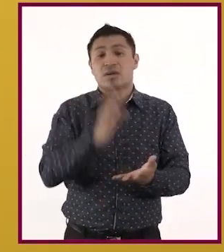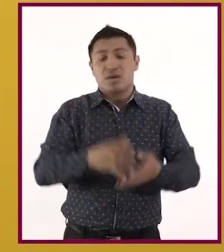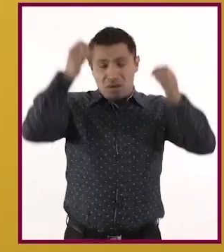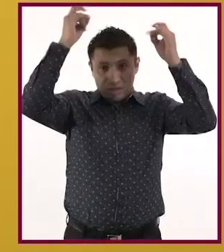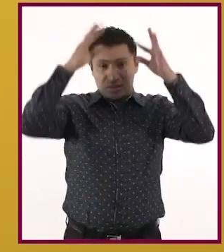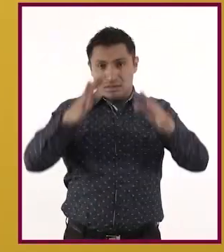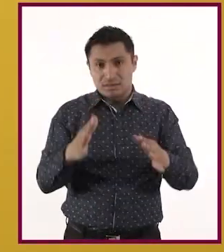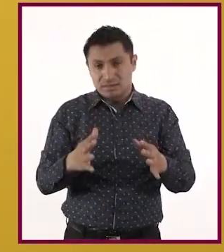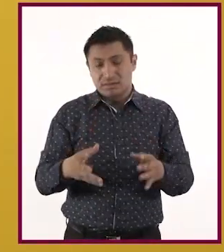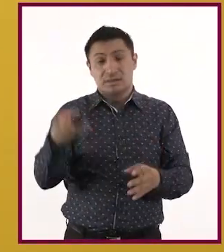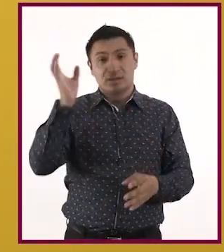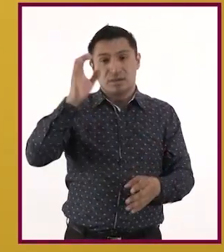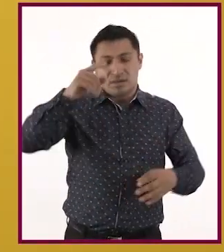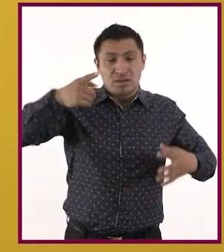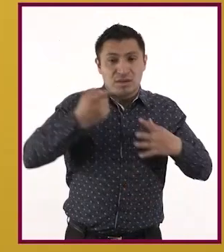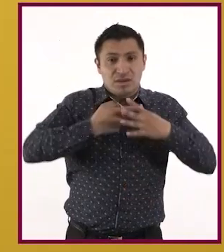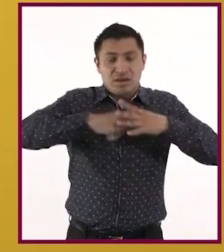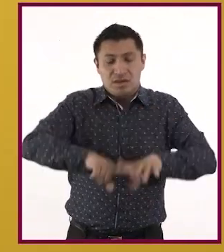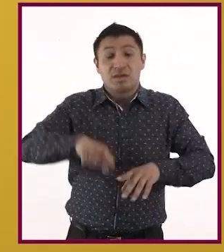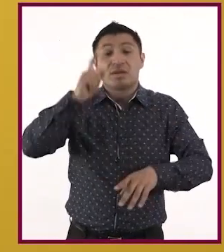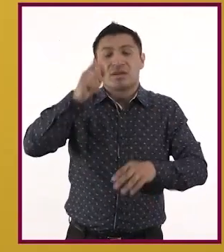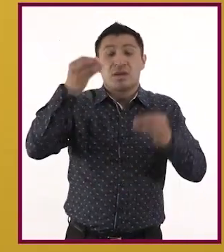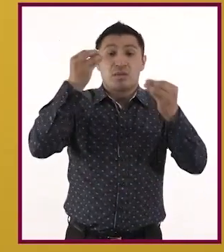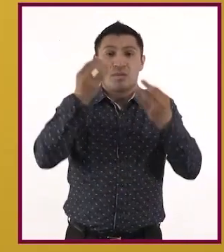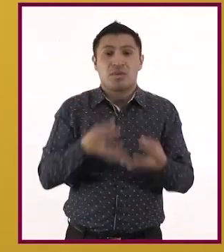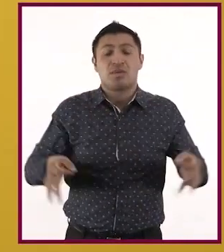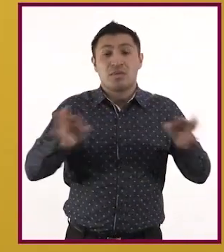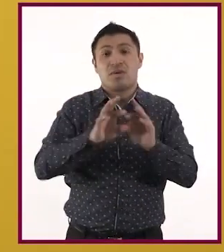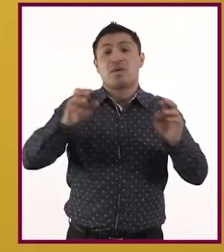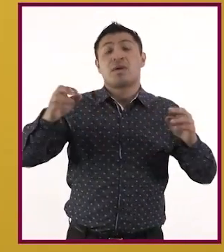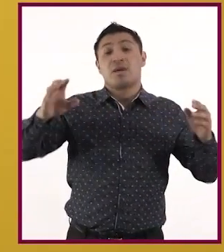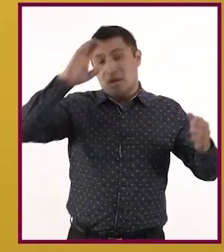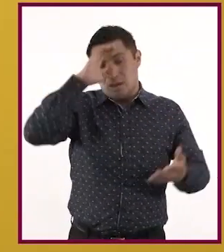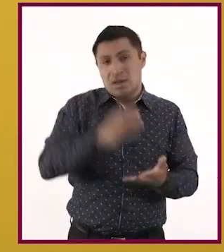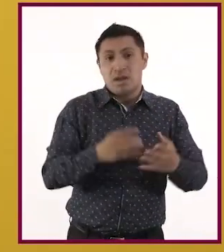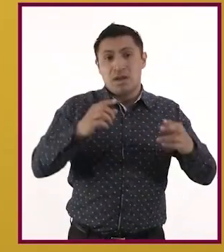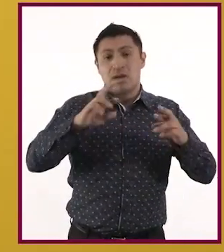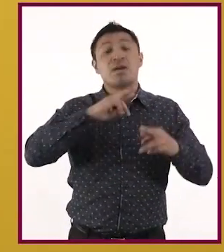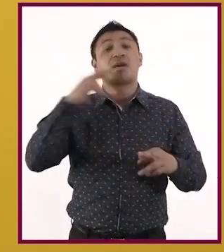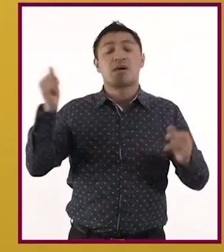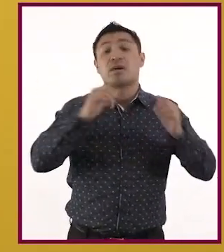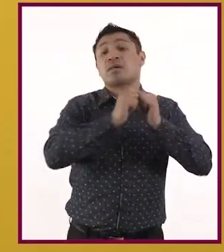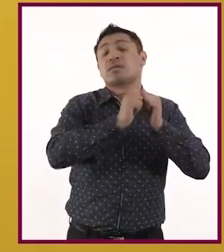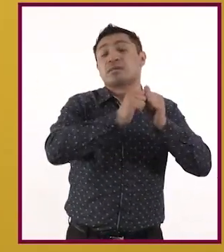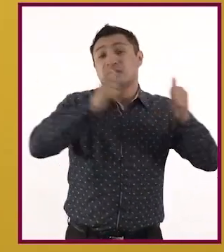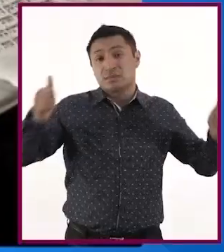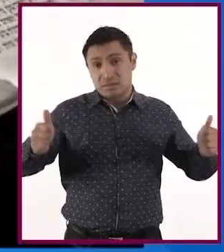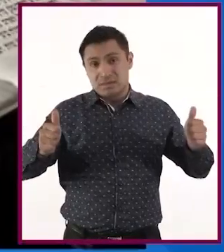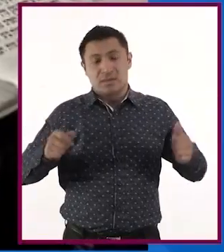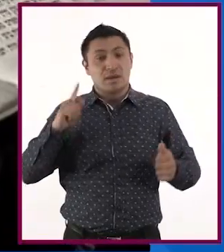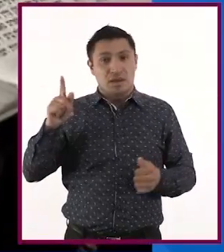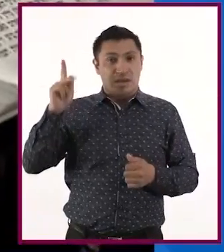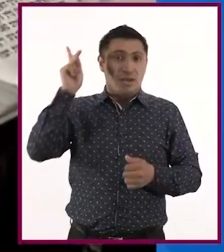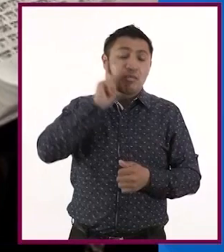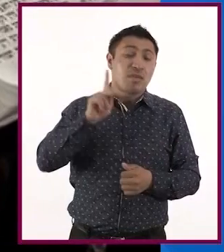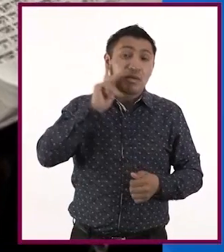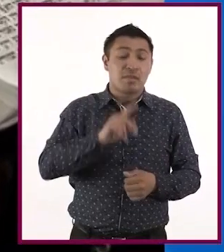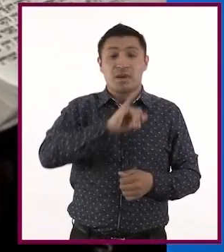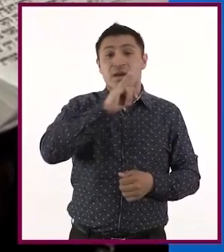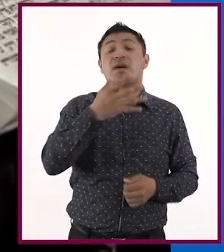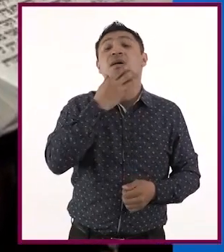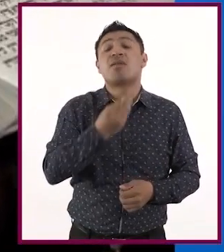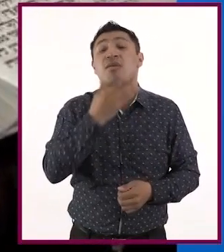gracia. En el momento de su surgimiento significaron la ruptura con la Iglesia Católica de Roma, presidida por el Papa. El